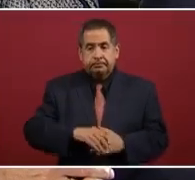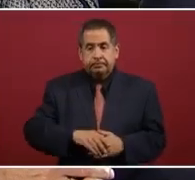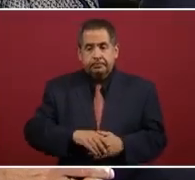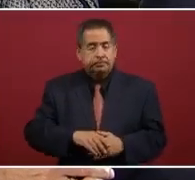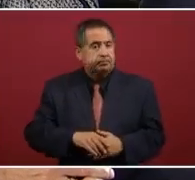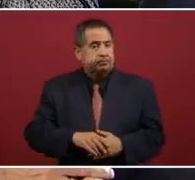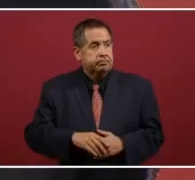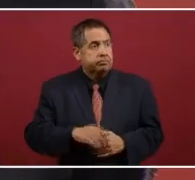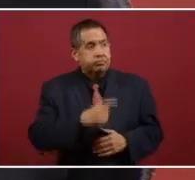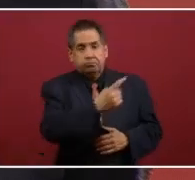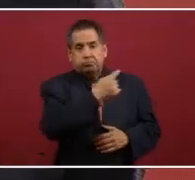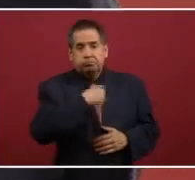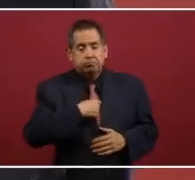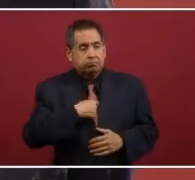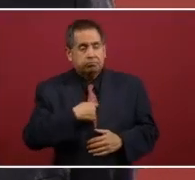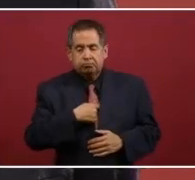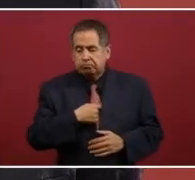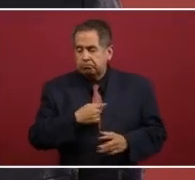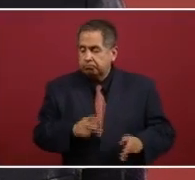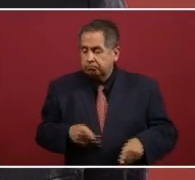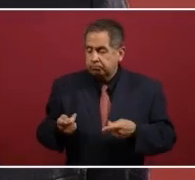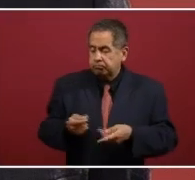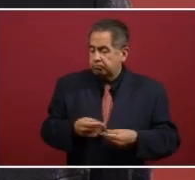nos vendieran las gasolinas.